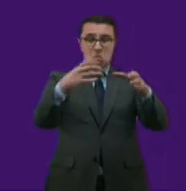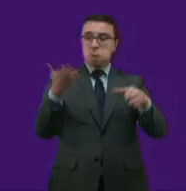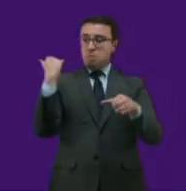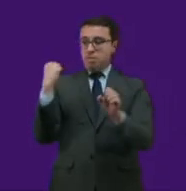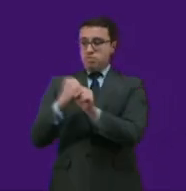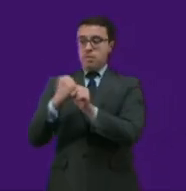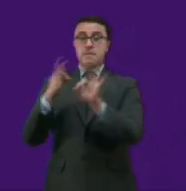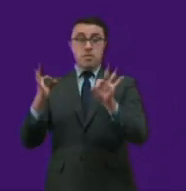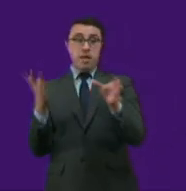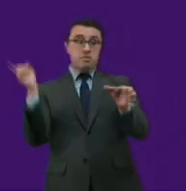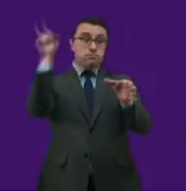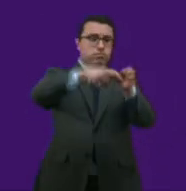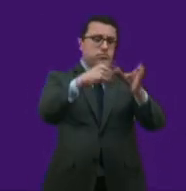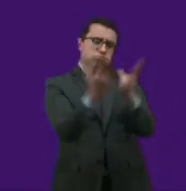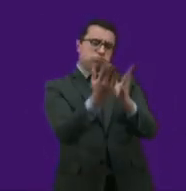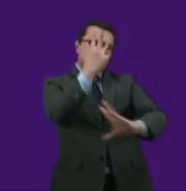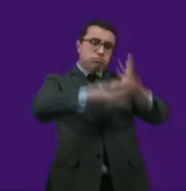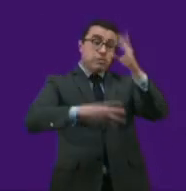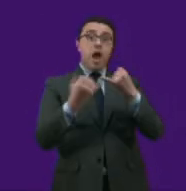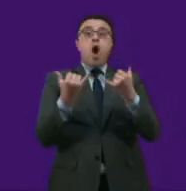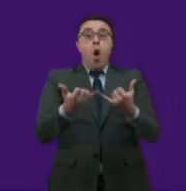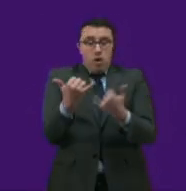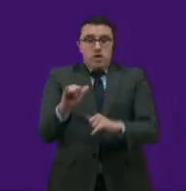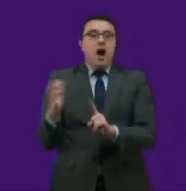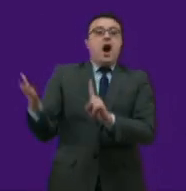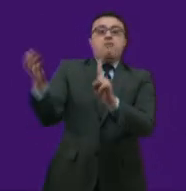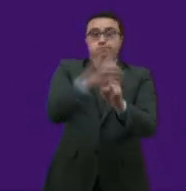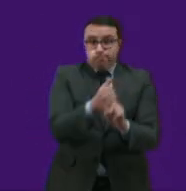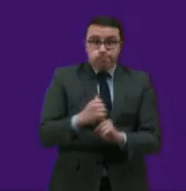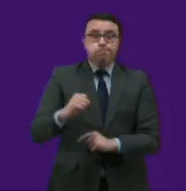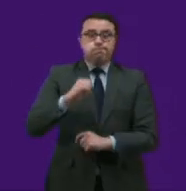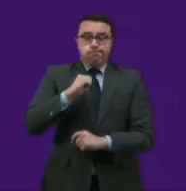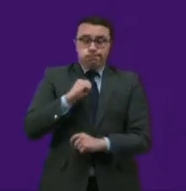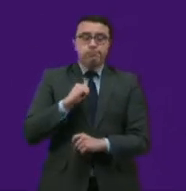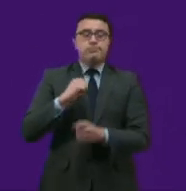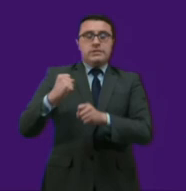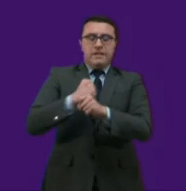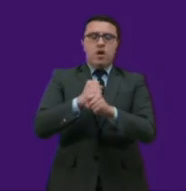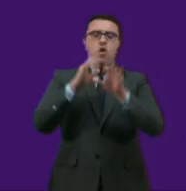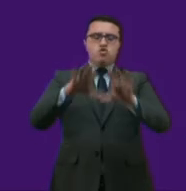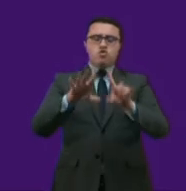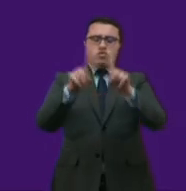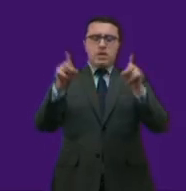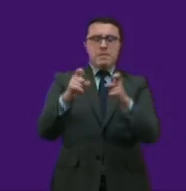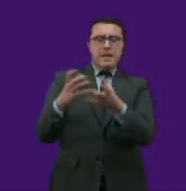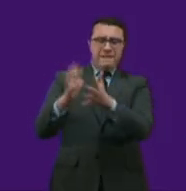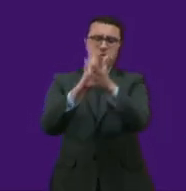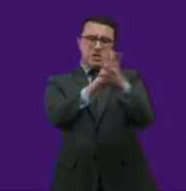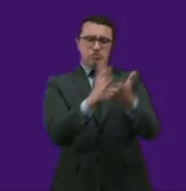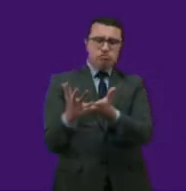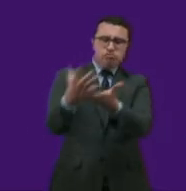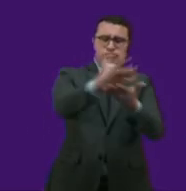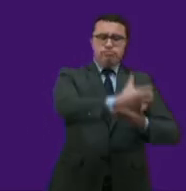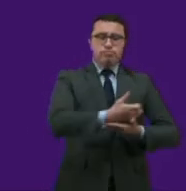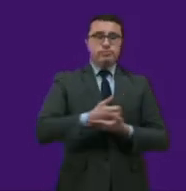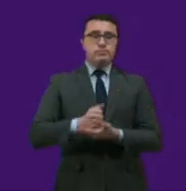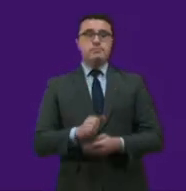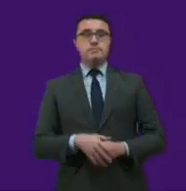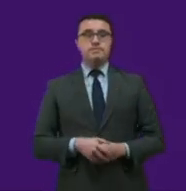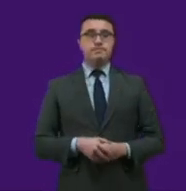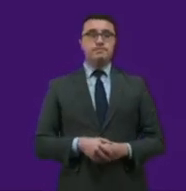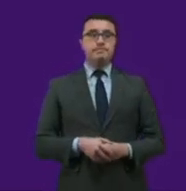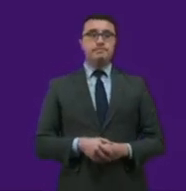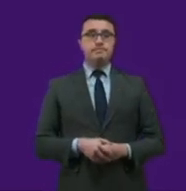ese momento, hoy lo tienen y están trabajando en ciencia de datos, lo cual es muy, muy importante. Me pregunta alguien del público,